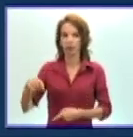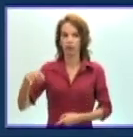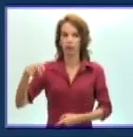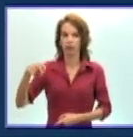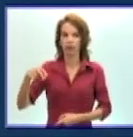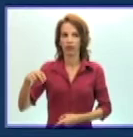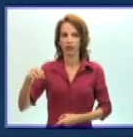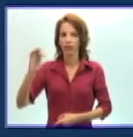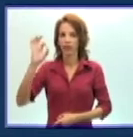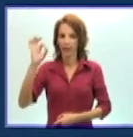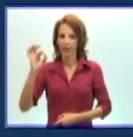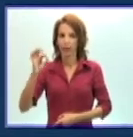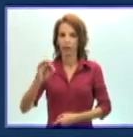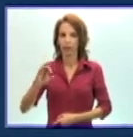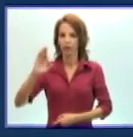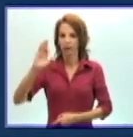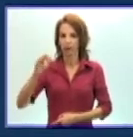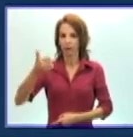Observen también